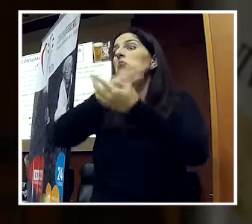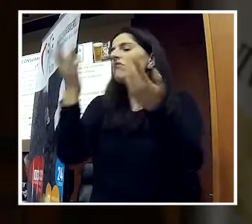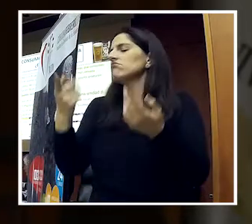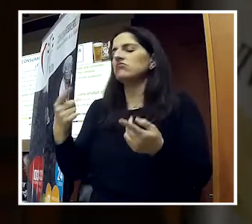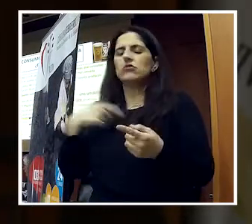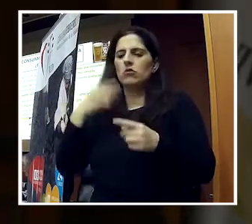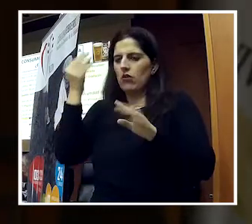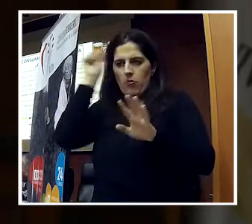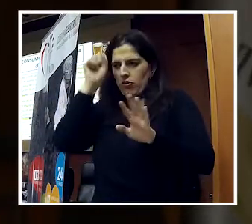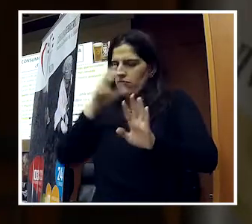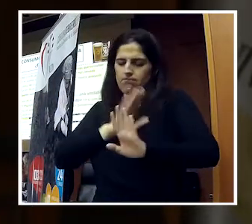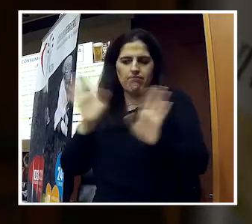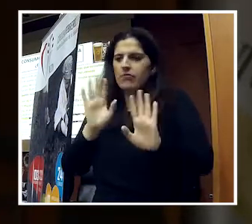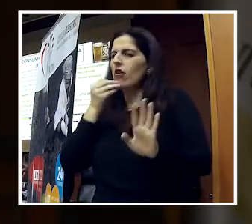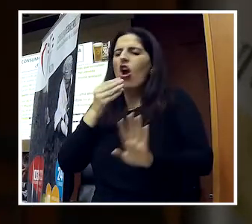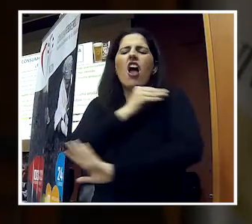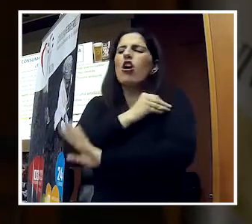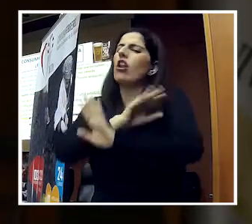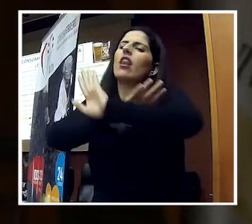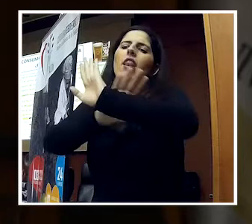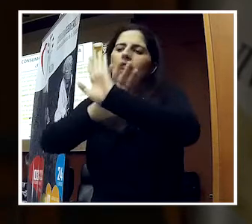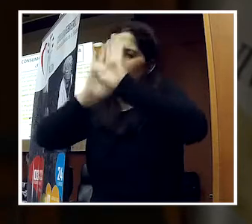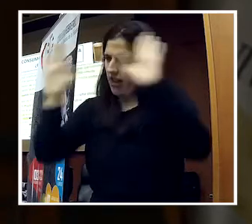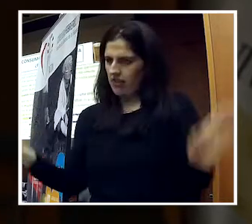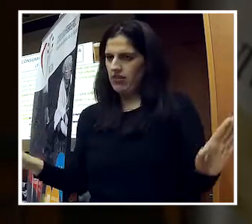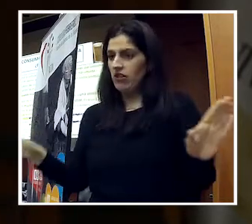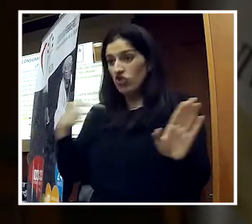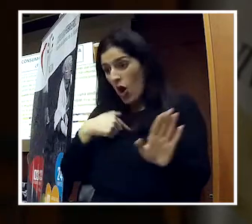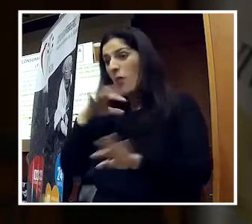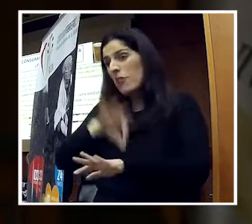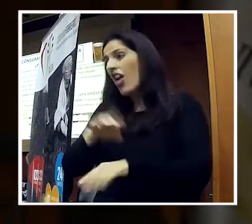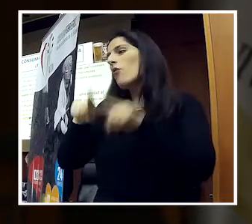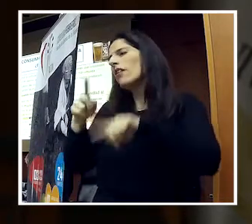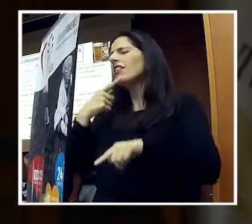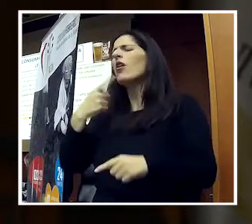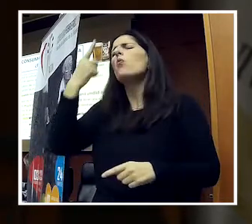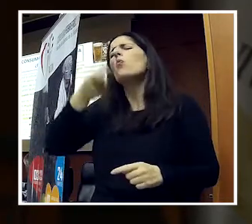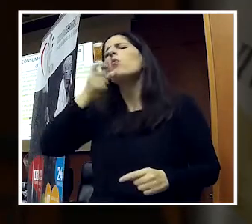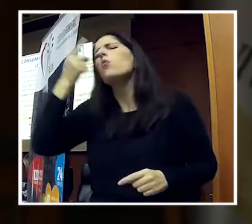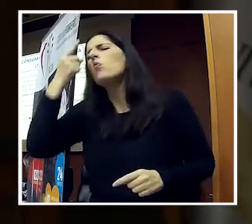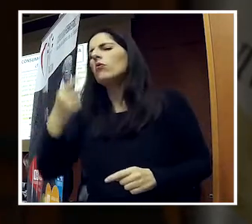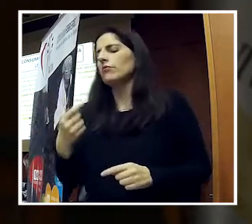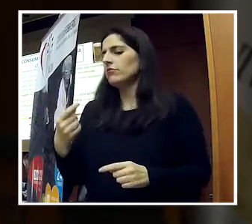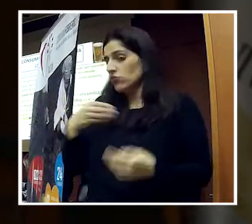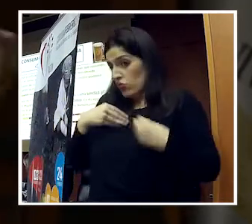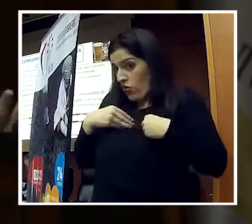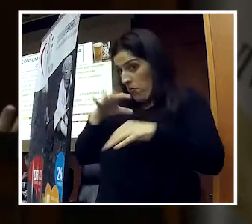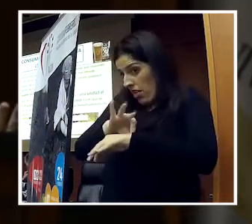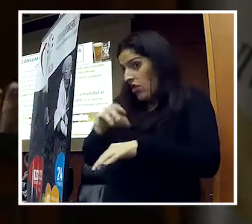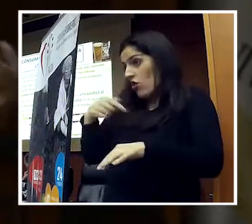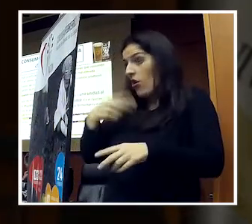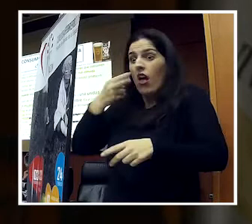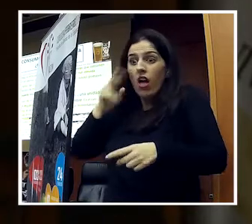que no podemos recomendar el consumo de alcohol, nosotros los médicos no deberíamos, aunque algunas veces se escuche en algún sitio, pero si el